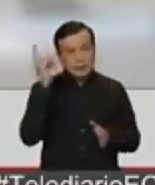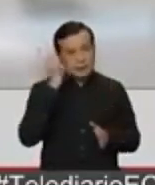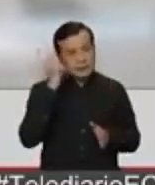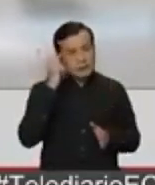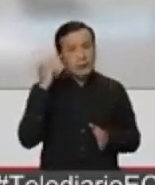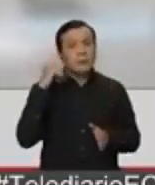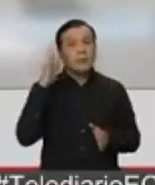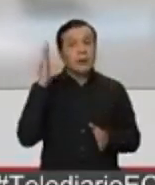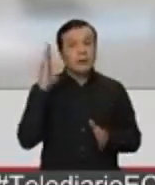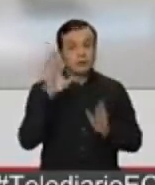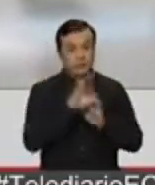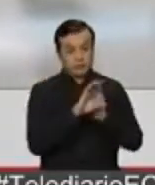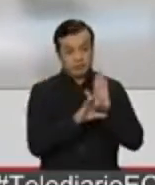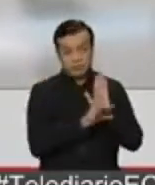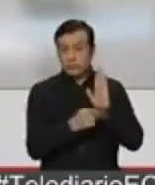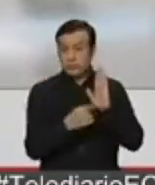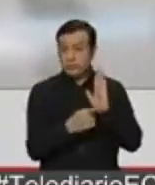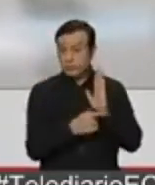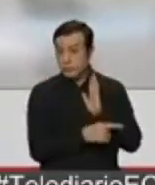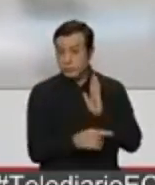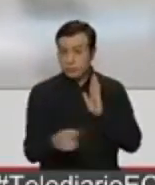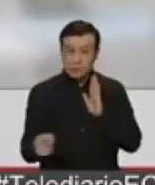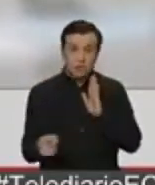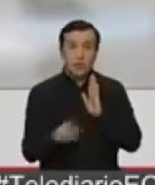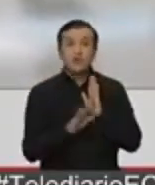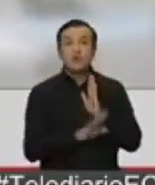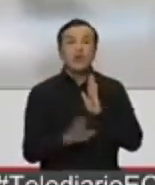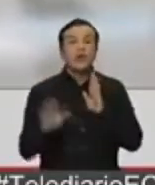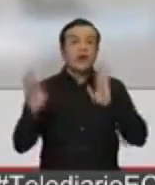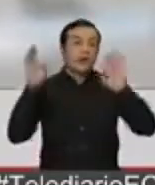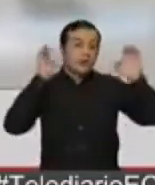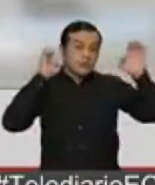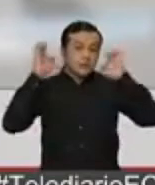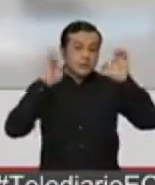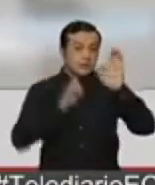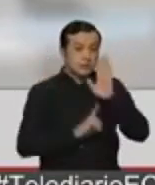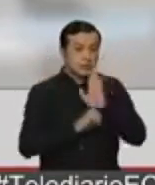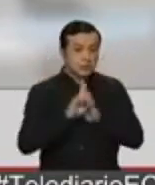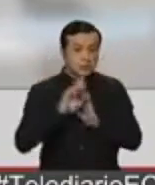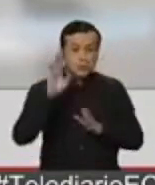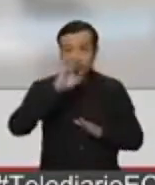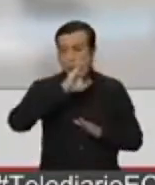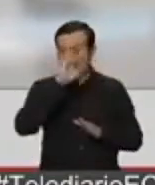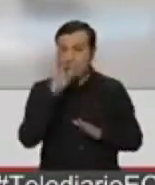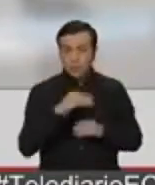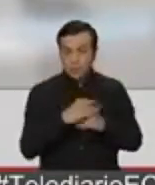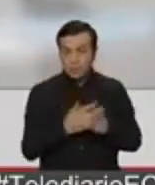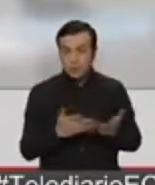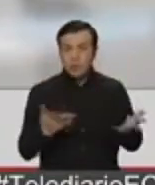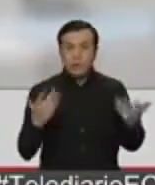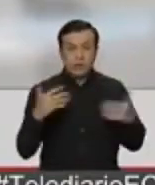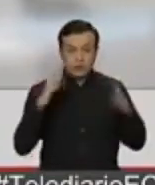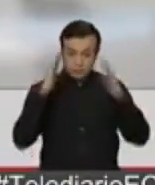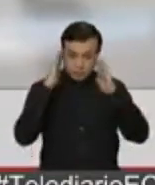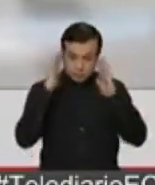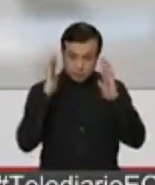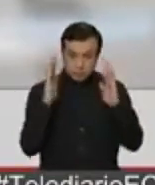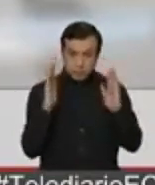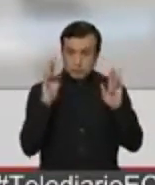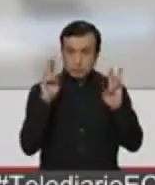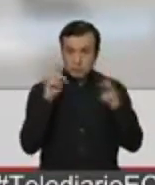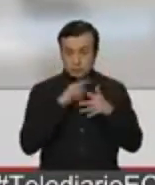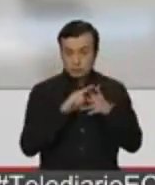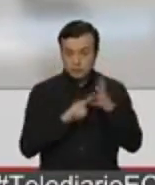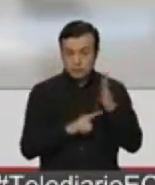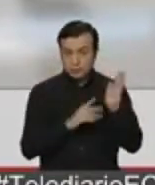todo a partir de la constitución como actores estratégicos del desarrollo pero nunca hubo una un apuesta importante en escena de